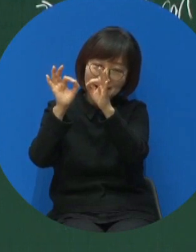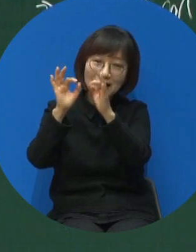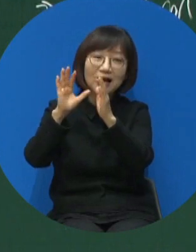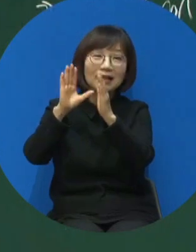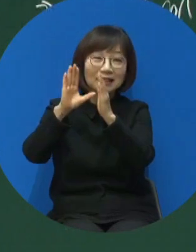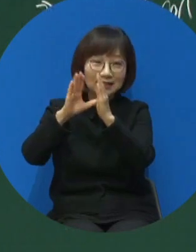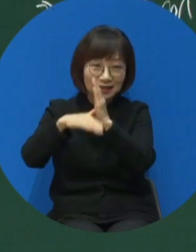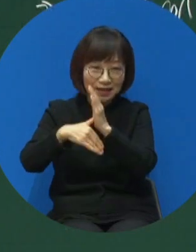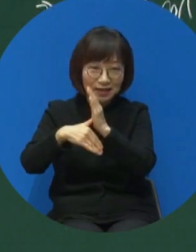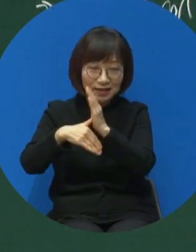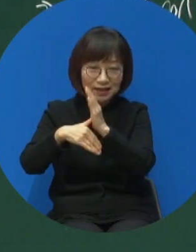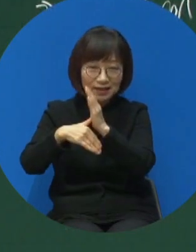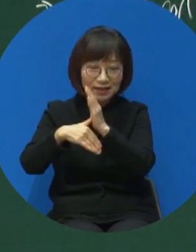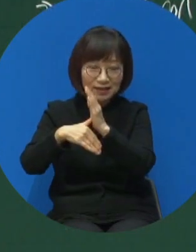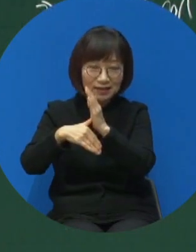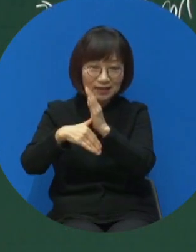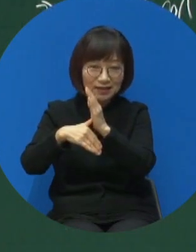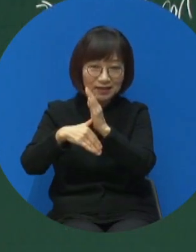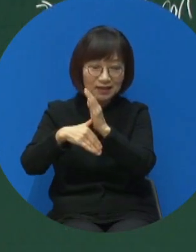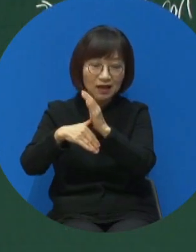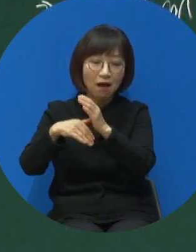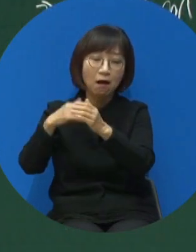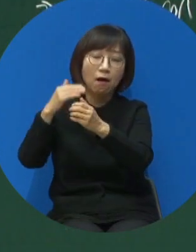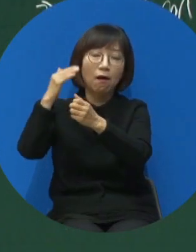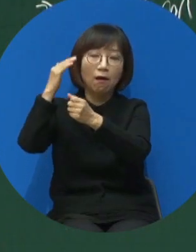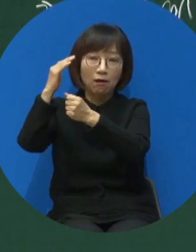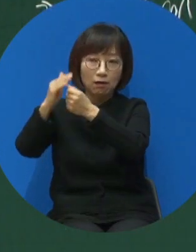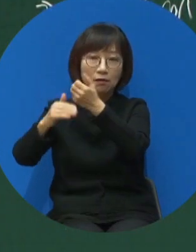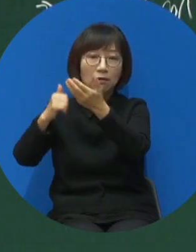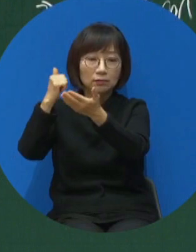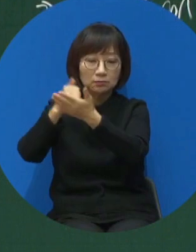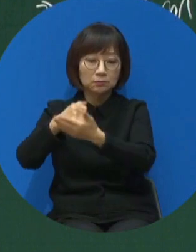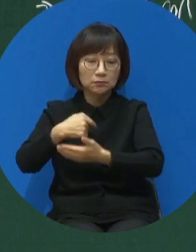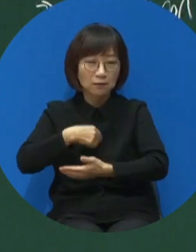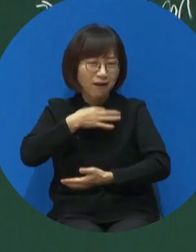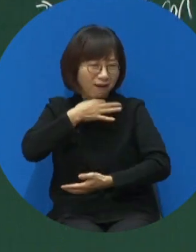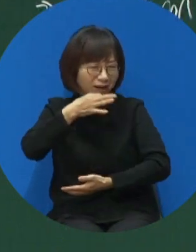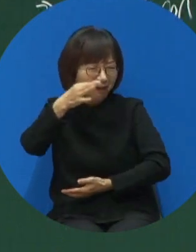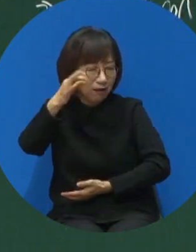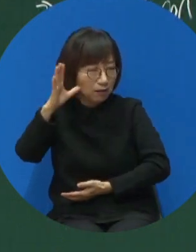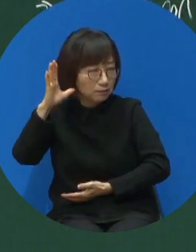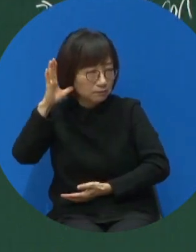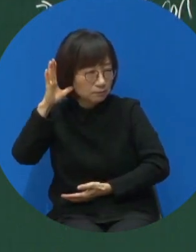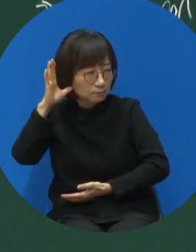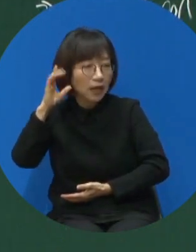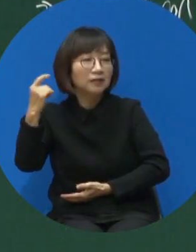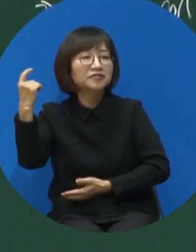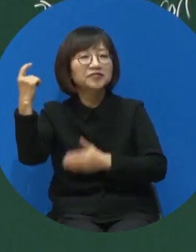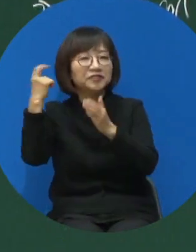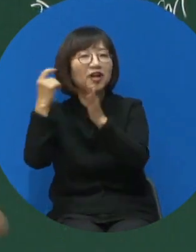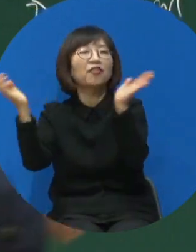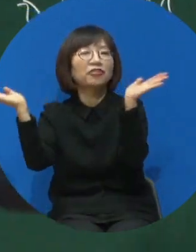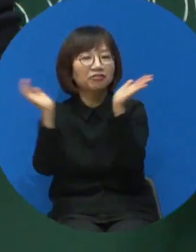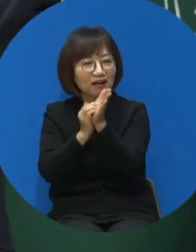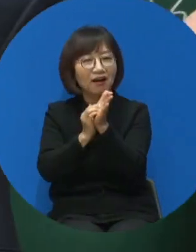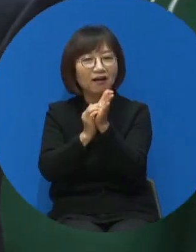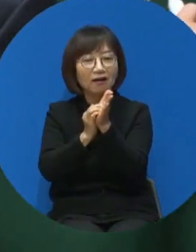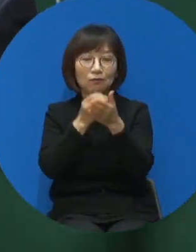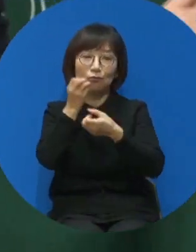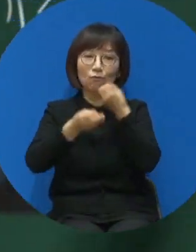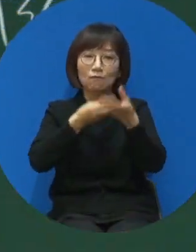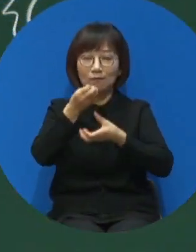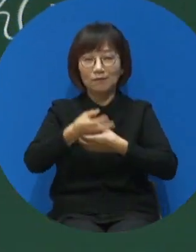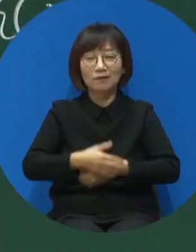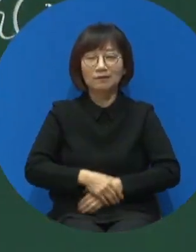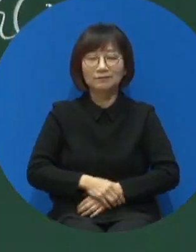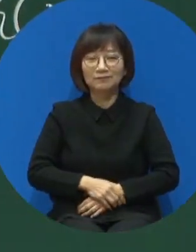todos los dioses del cañón de hombres amor todo eso en manita es decir que dios clamó hace dios tenía